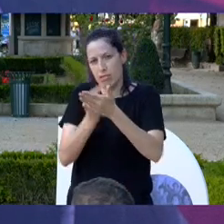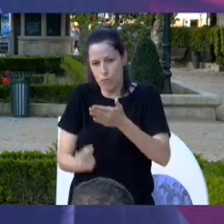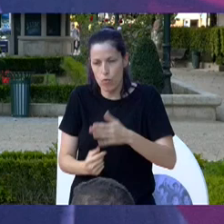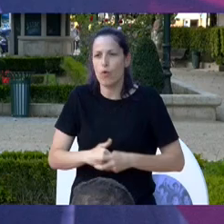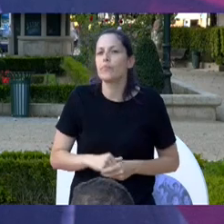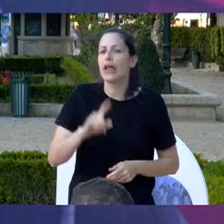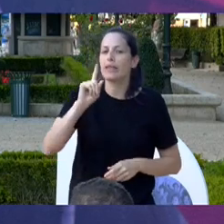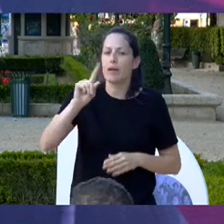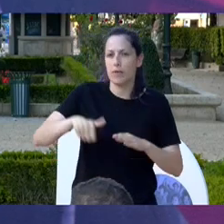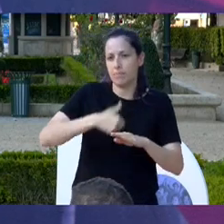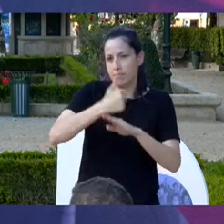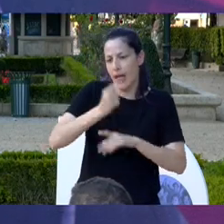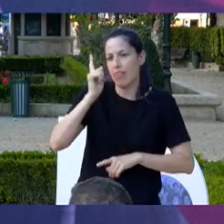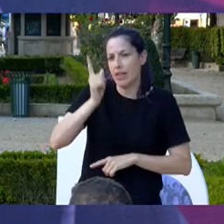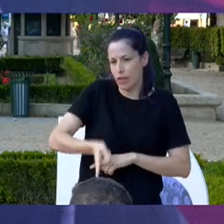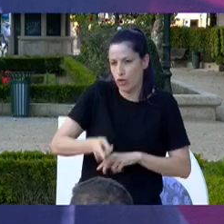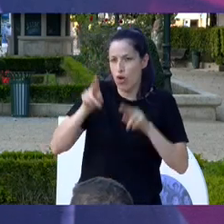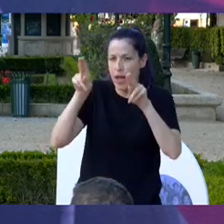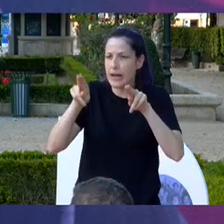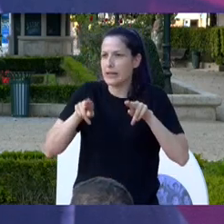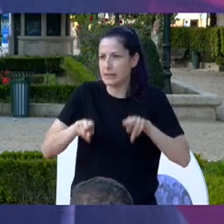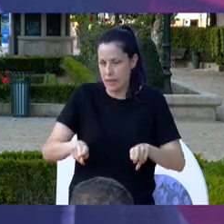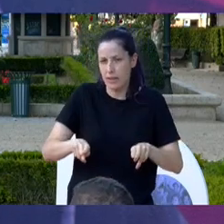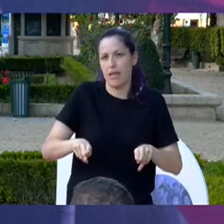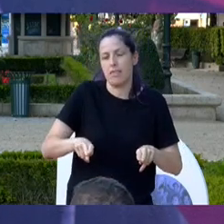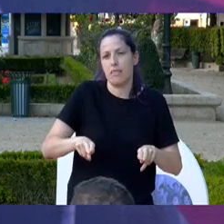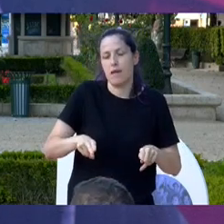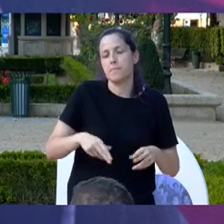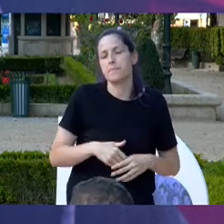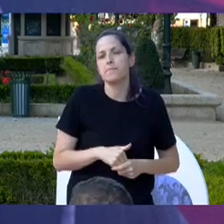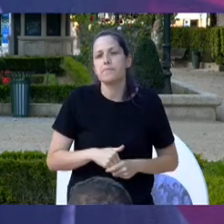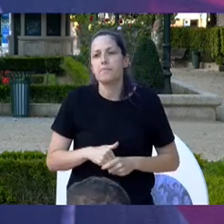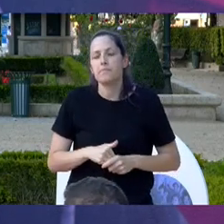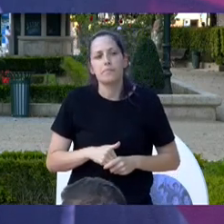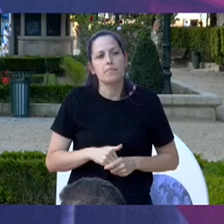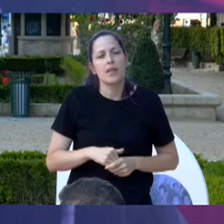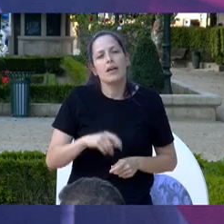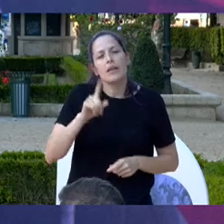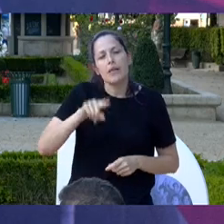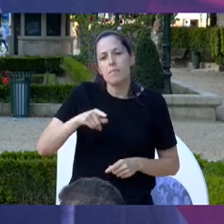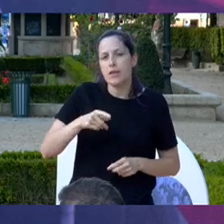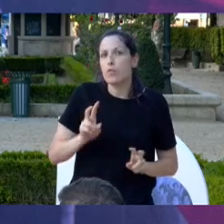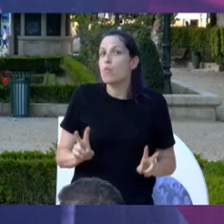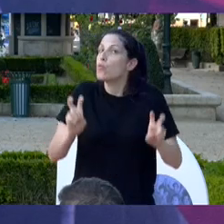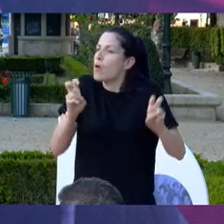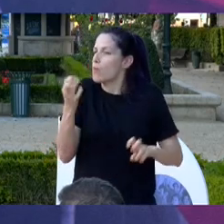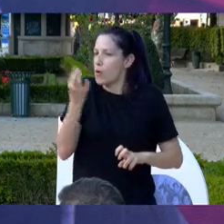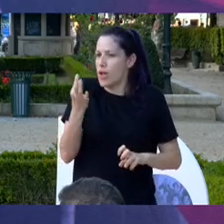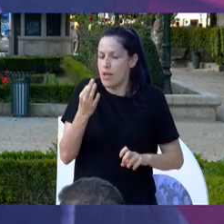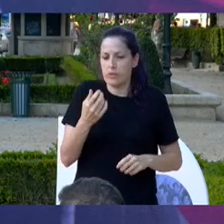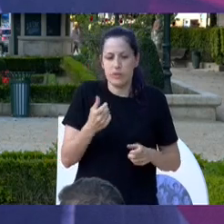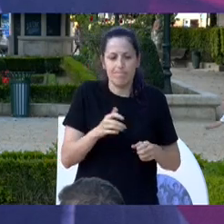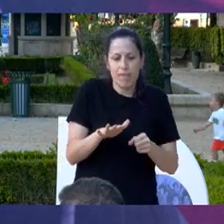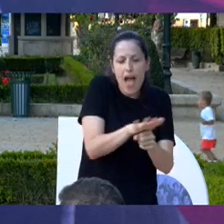da residencia de señoritas de Barcelona, non? E logo tamén tiña unha cousa novedosa, que era unha área científica,